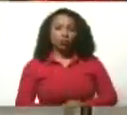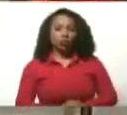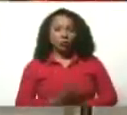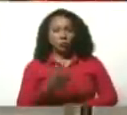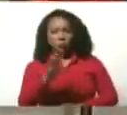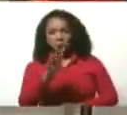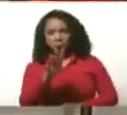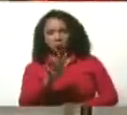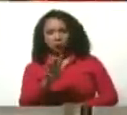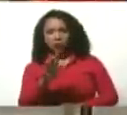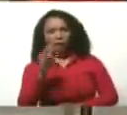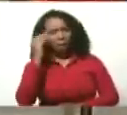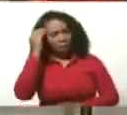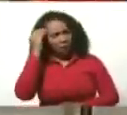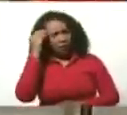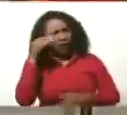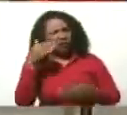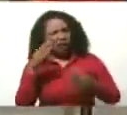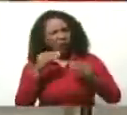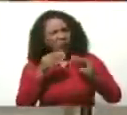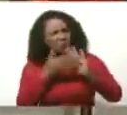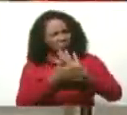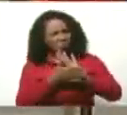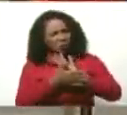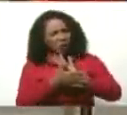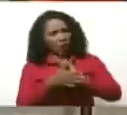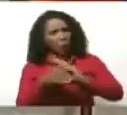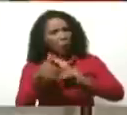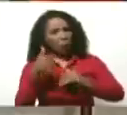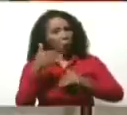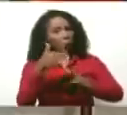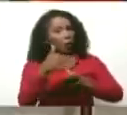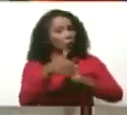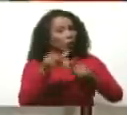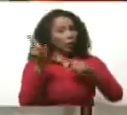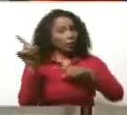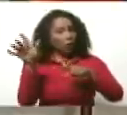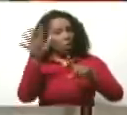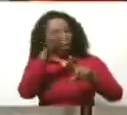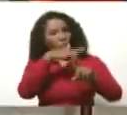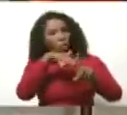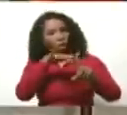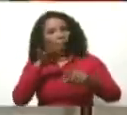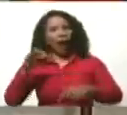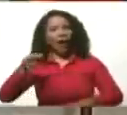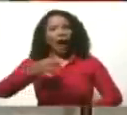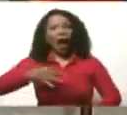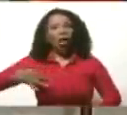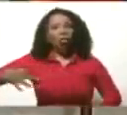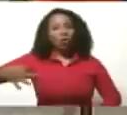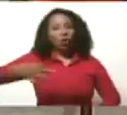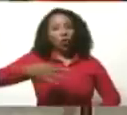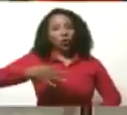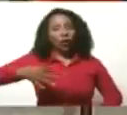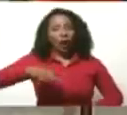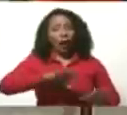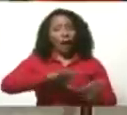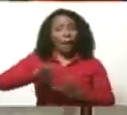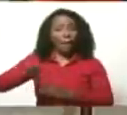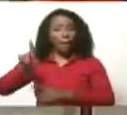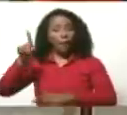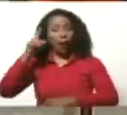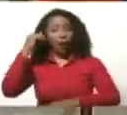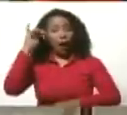Calculemos entonces de lo que estamos hablando cuando en esta trama de Andorra aparece, aparte,